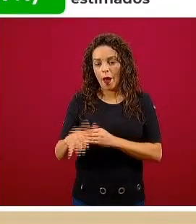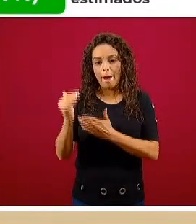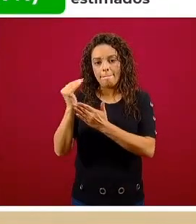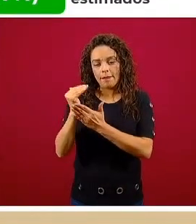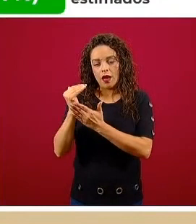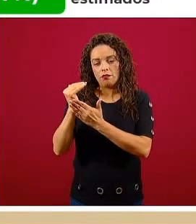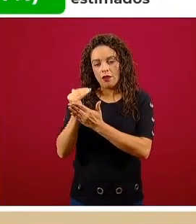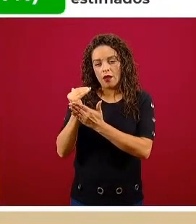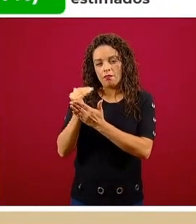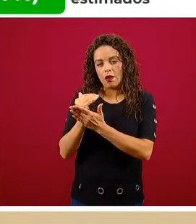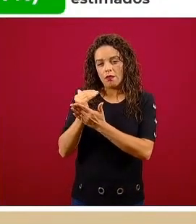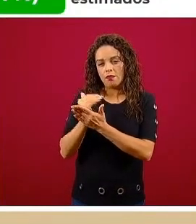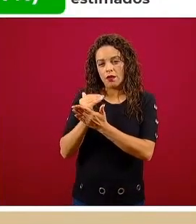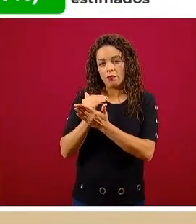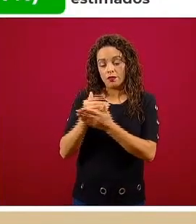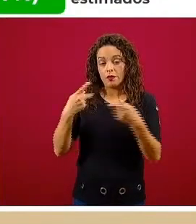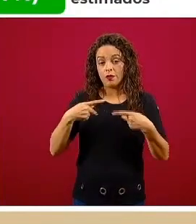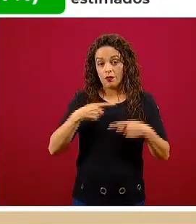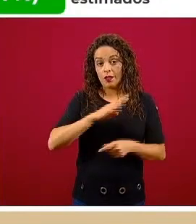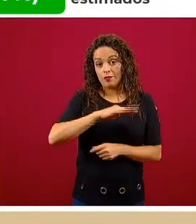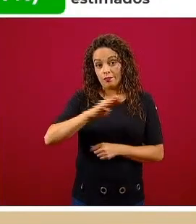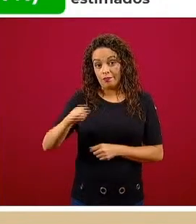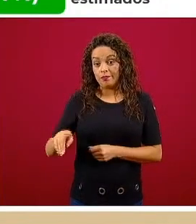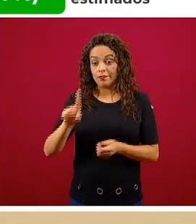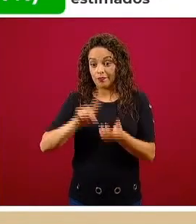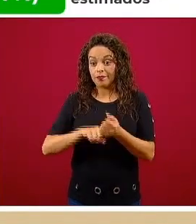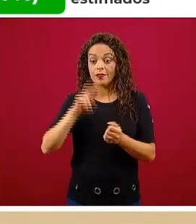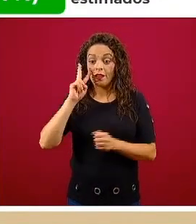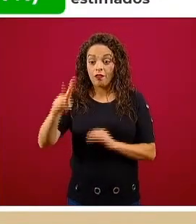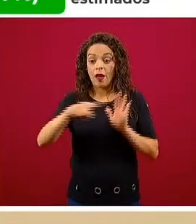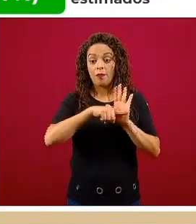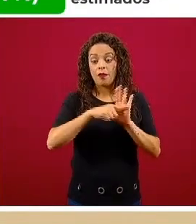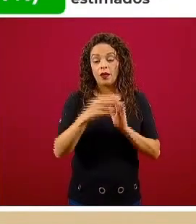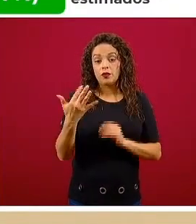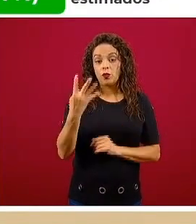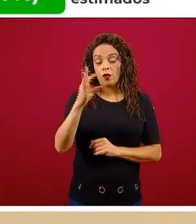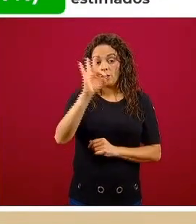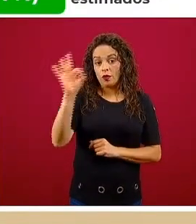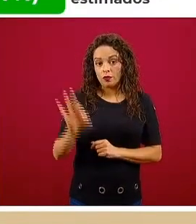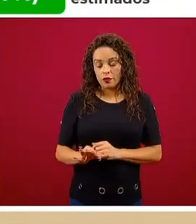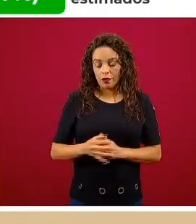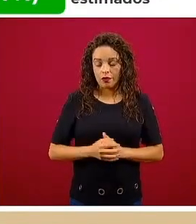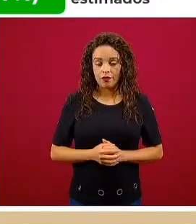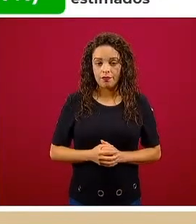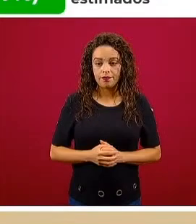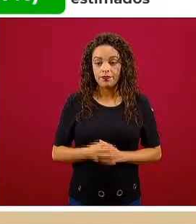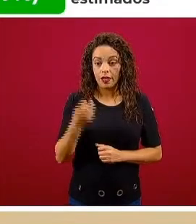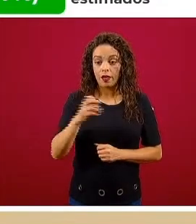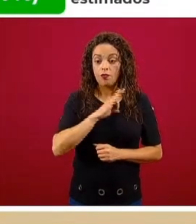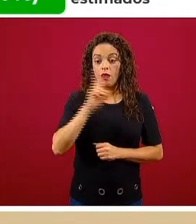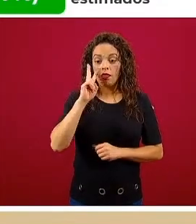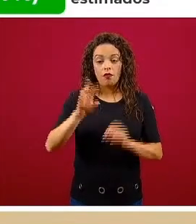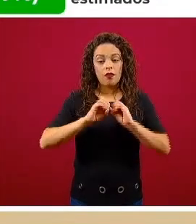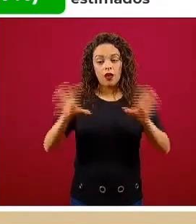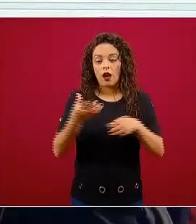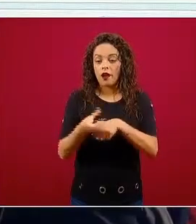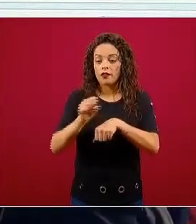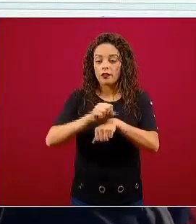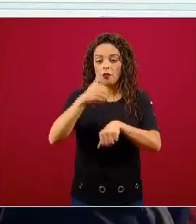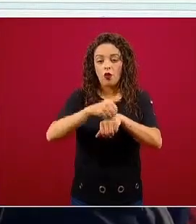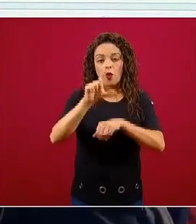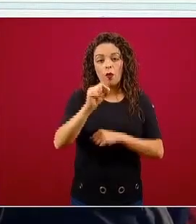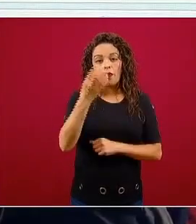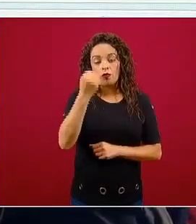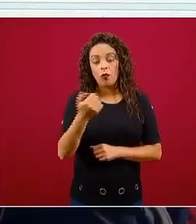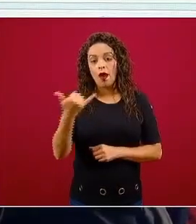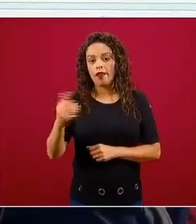las defunciones, siendo de menos 54% las que se han evidenciado entre la semana 29 y 30.